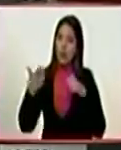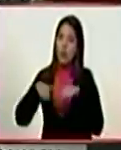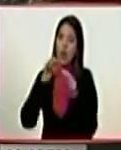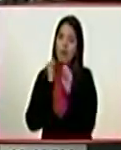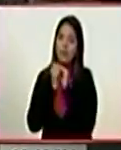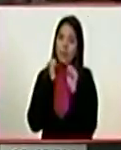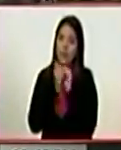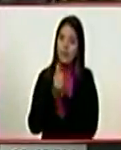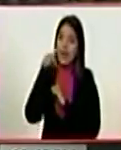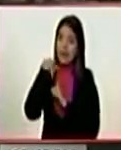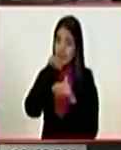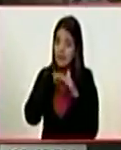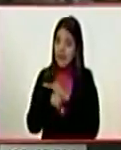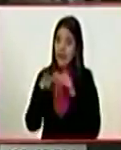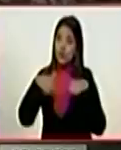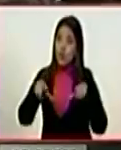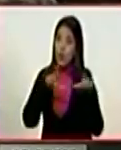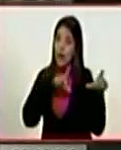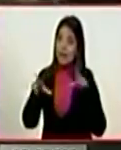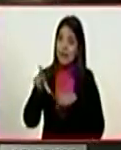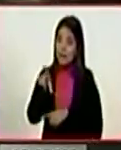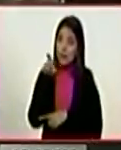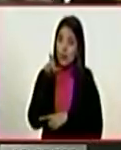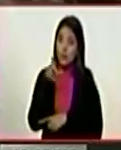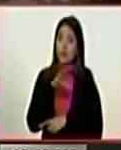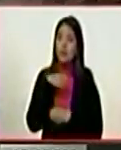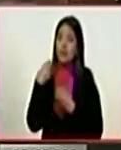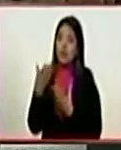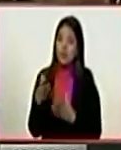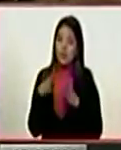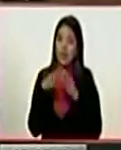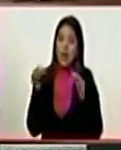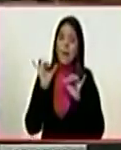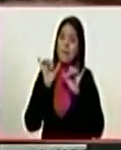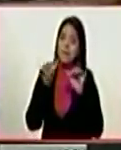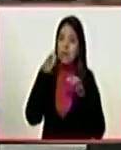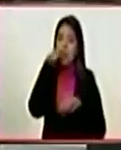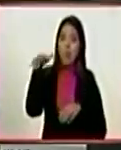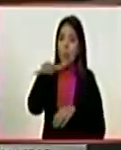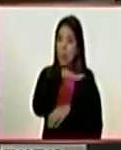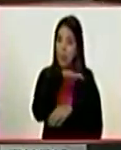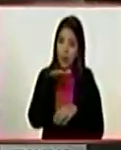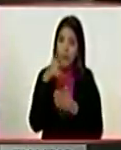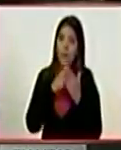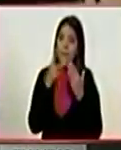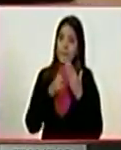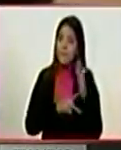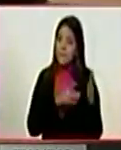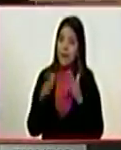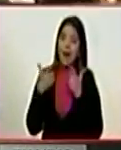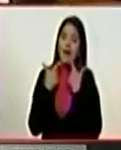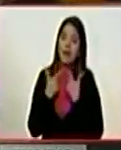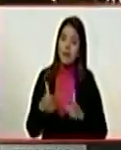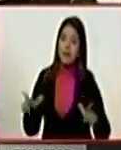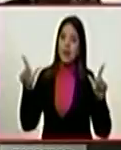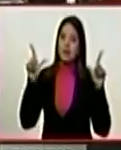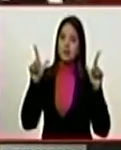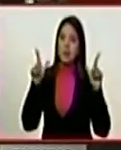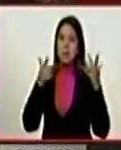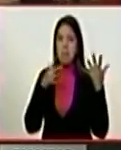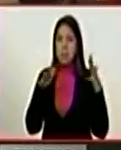en estos espacios que también fueron recuperados y apropiados por el mismo pueblo a través de la operación Liberación desde